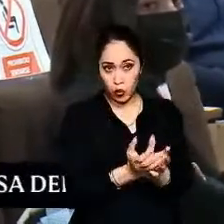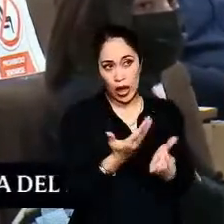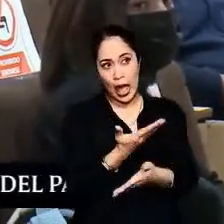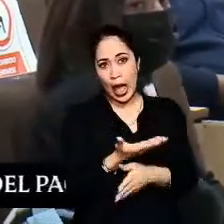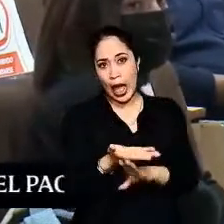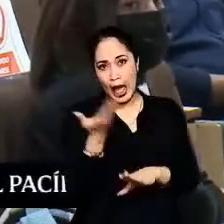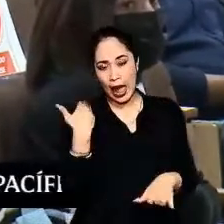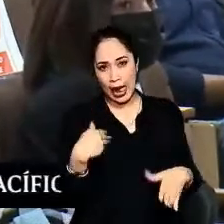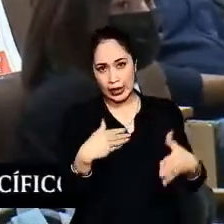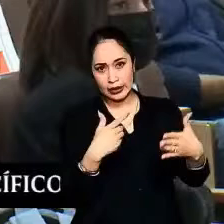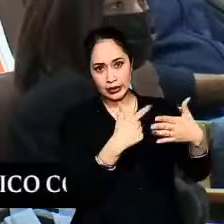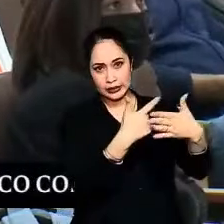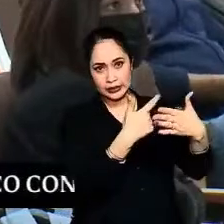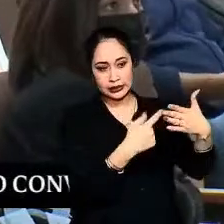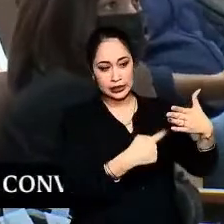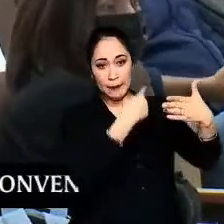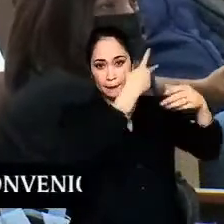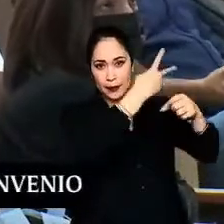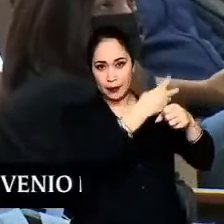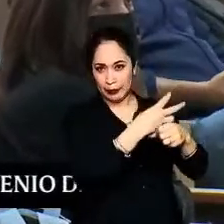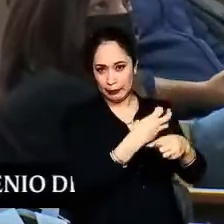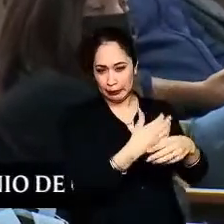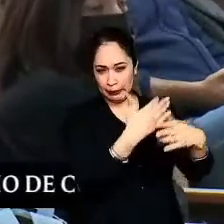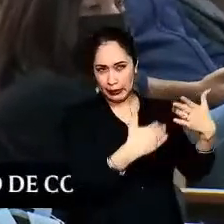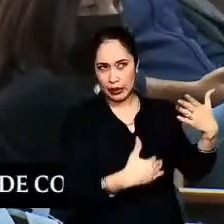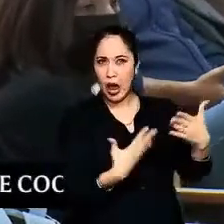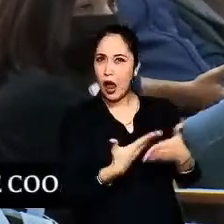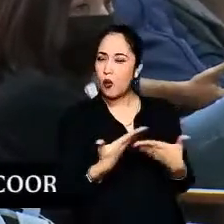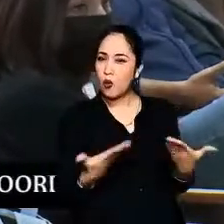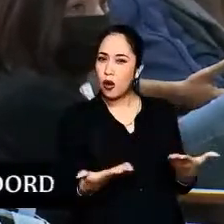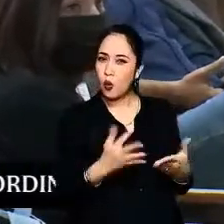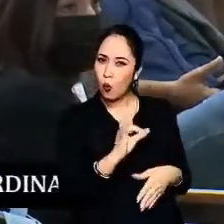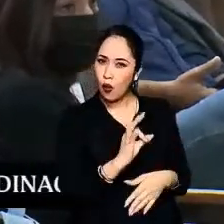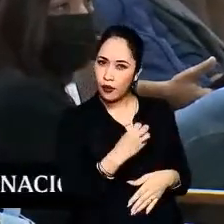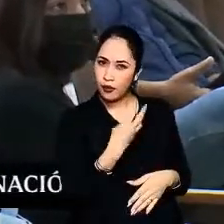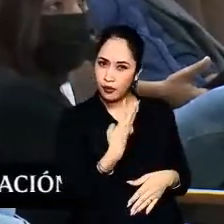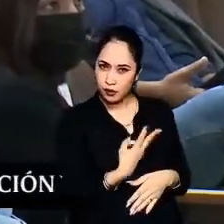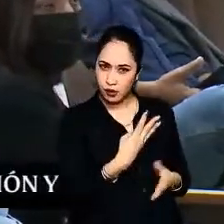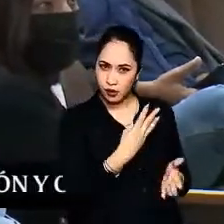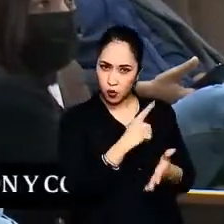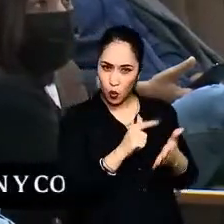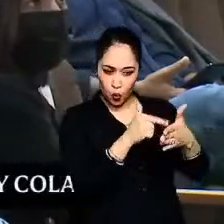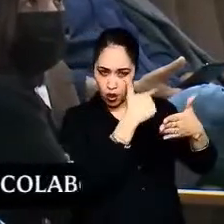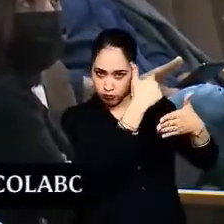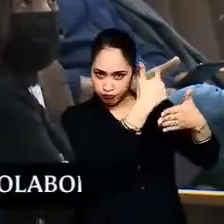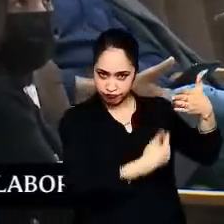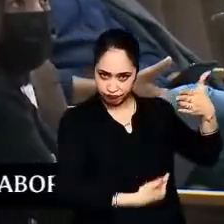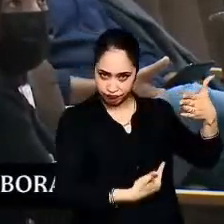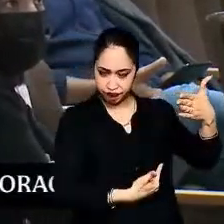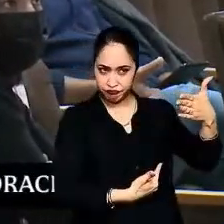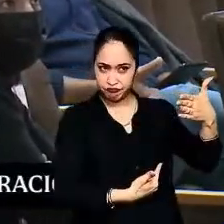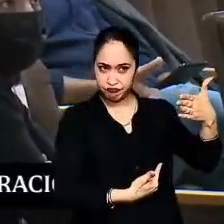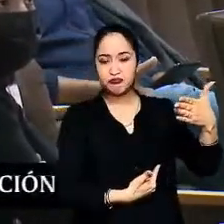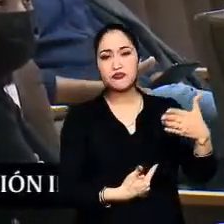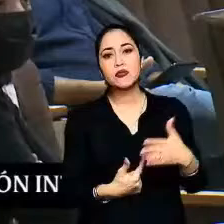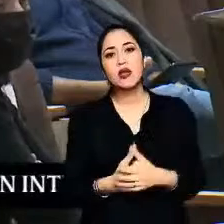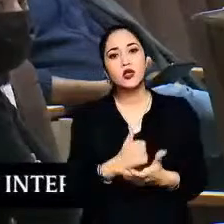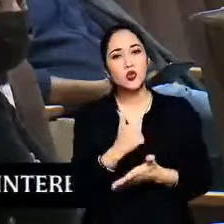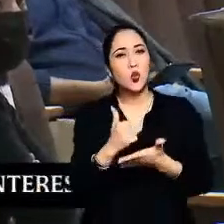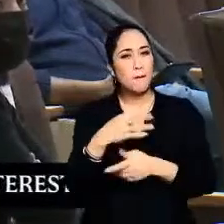ranking de 50 ciudades, quedó en el lugar número 43. En este mismo tema,